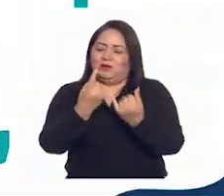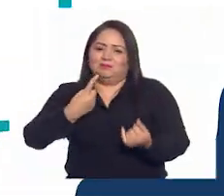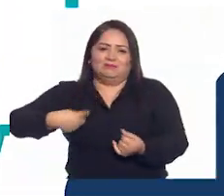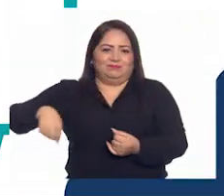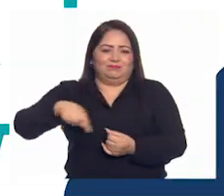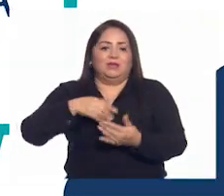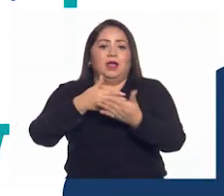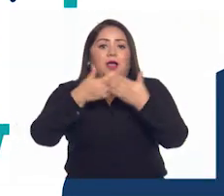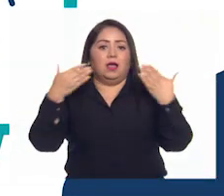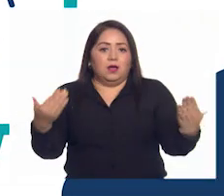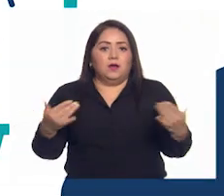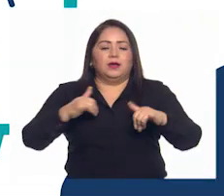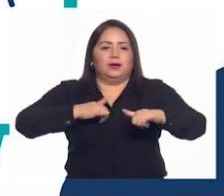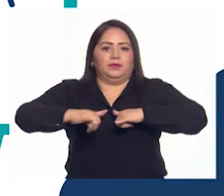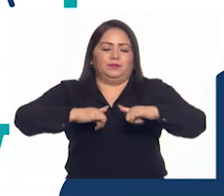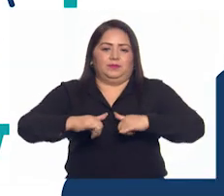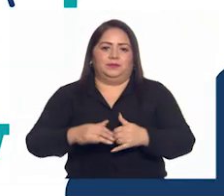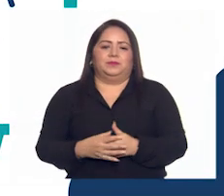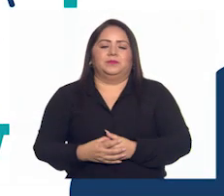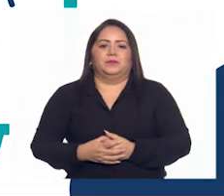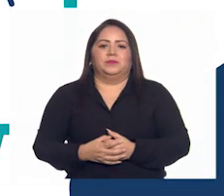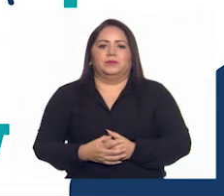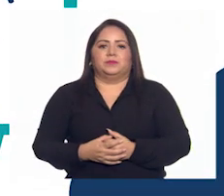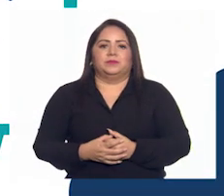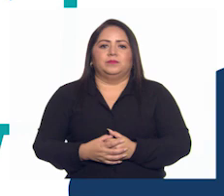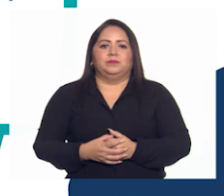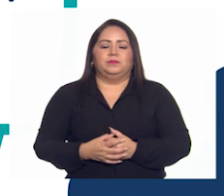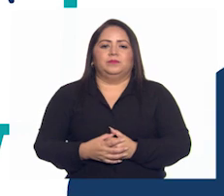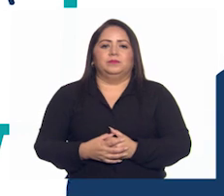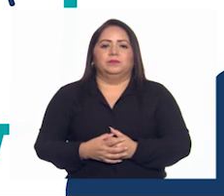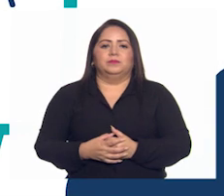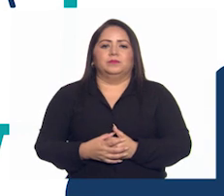nosotras. A continuación, geografía.